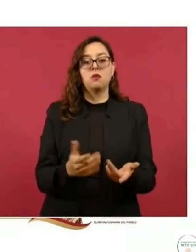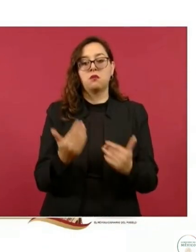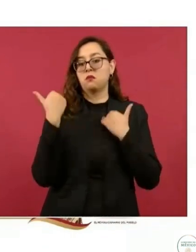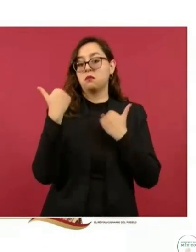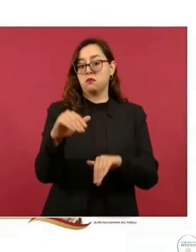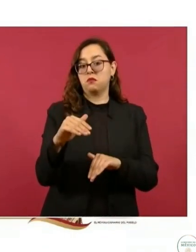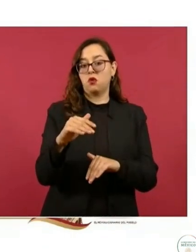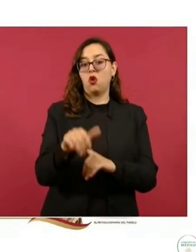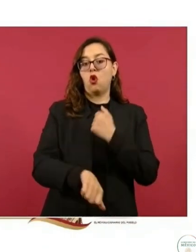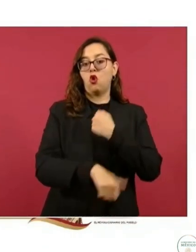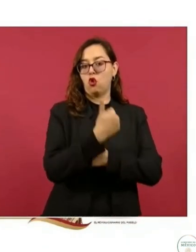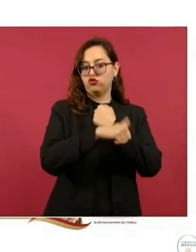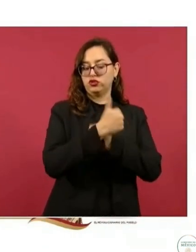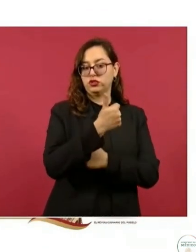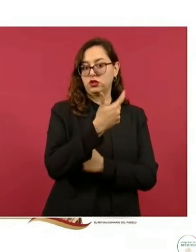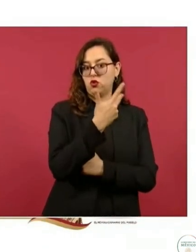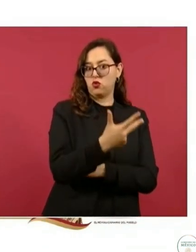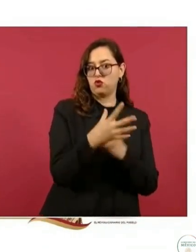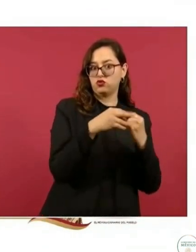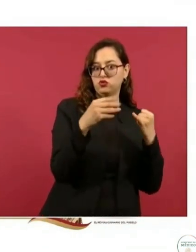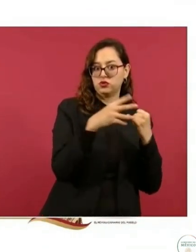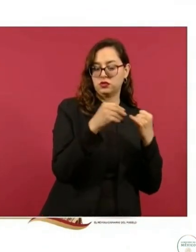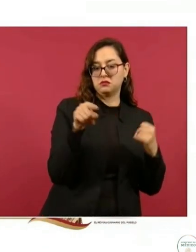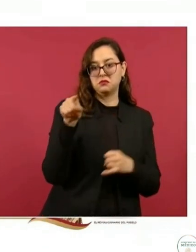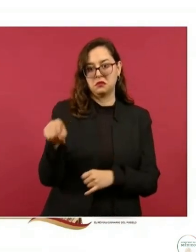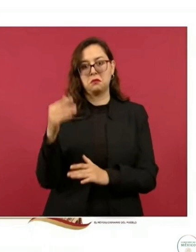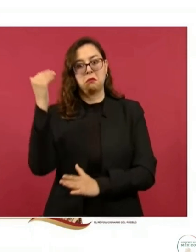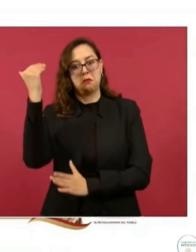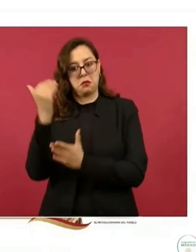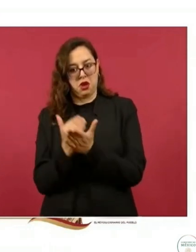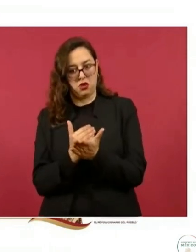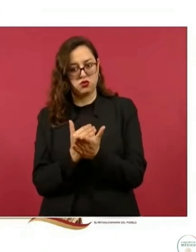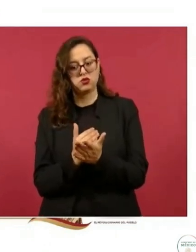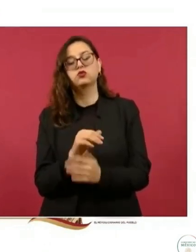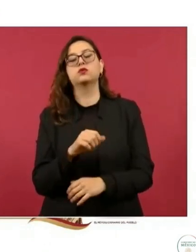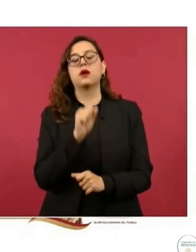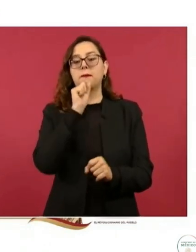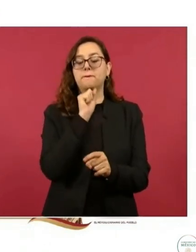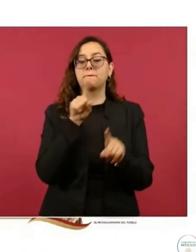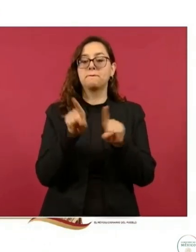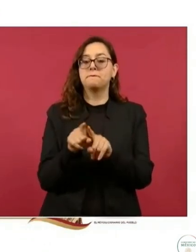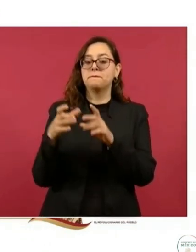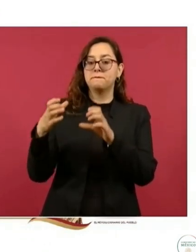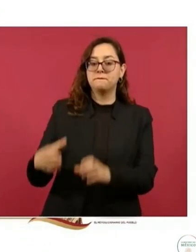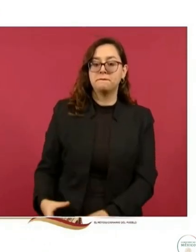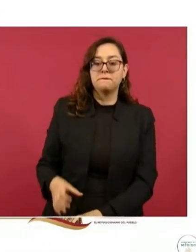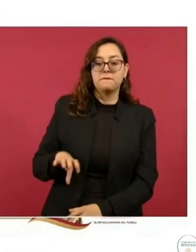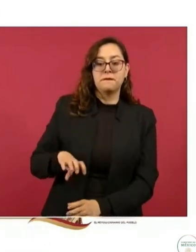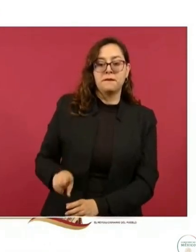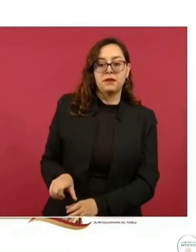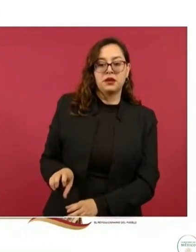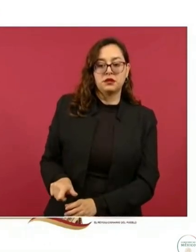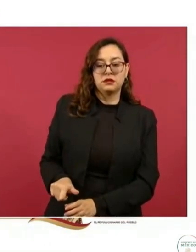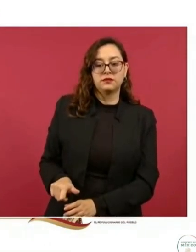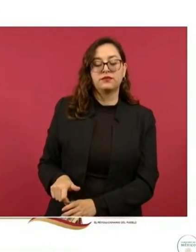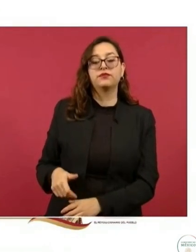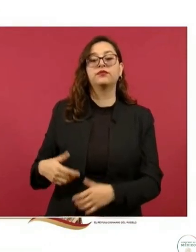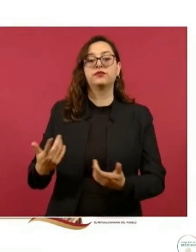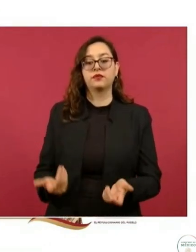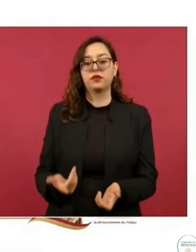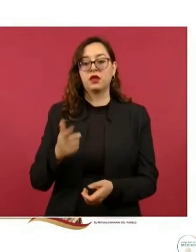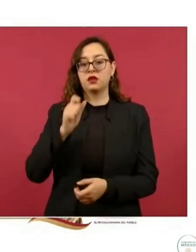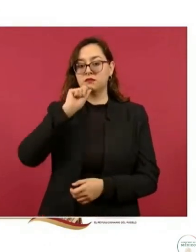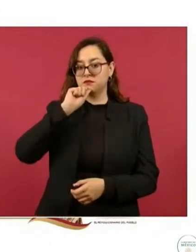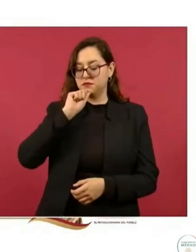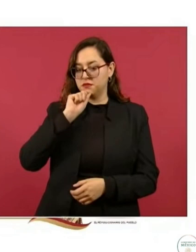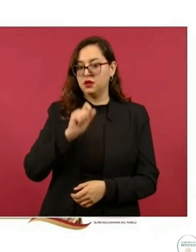es de 11 pesos con 8 centavos en esa región. Y también en el caso de cilindros de gas, Gas Butep, el